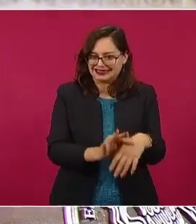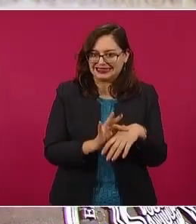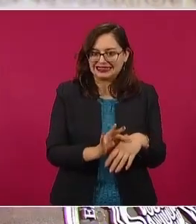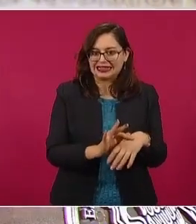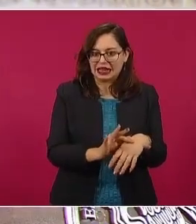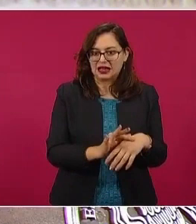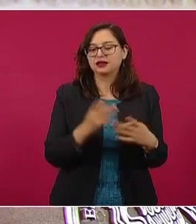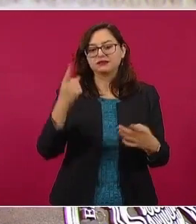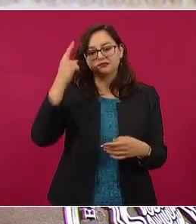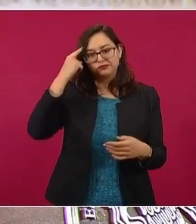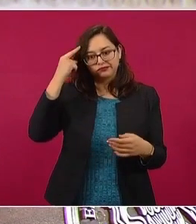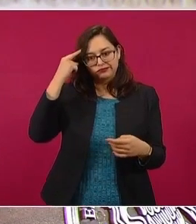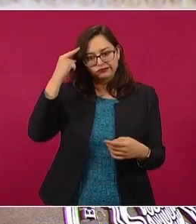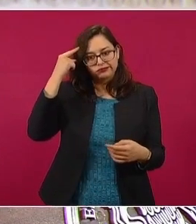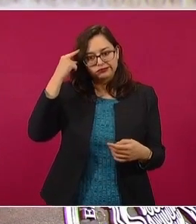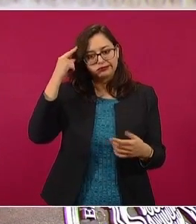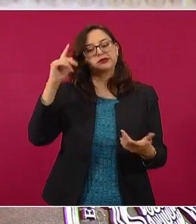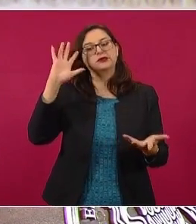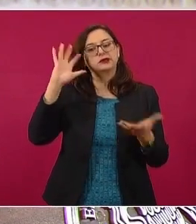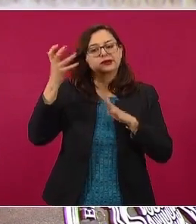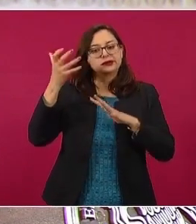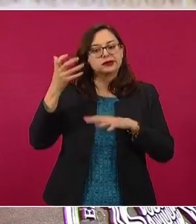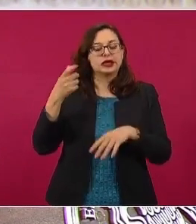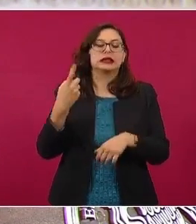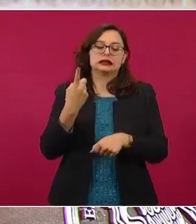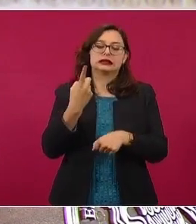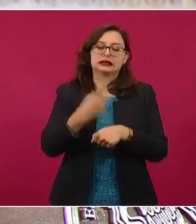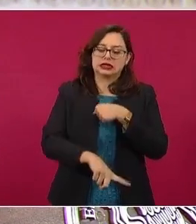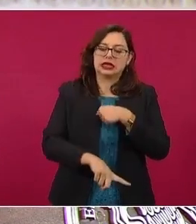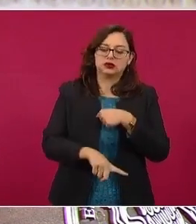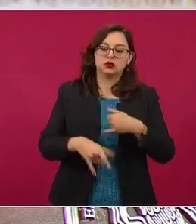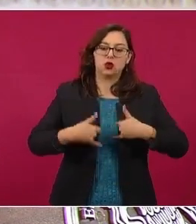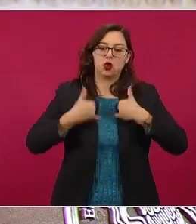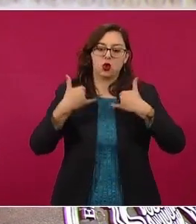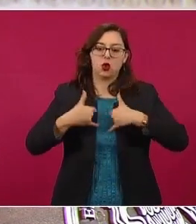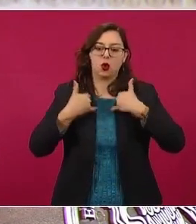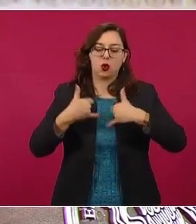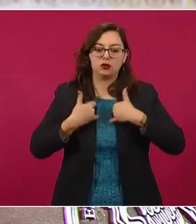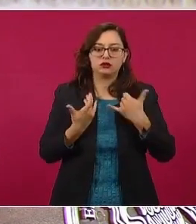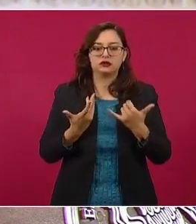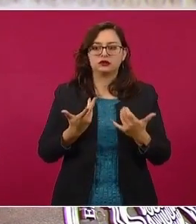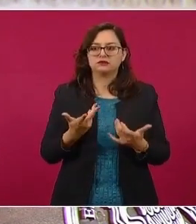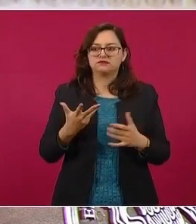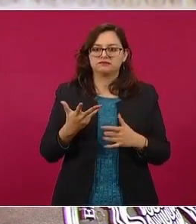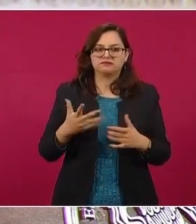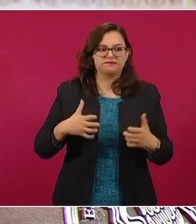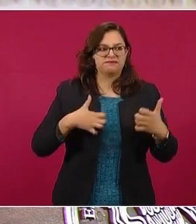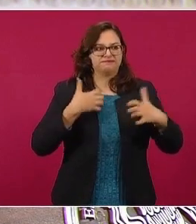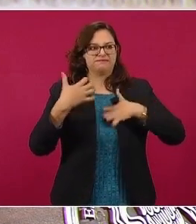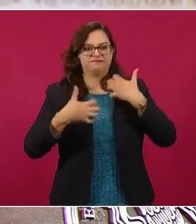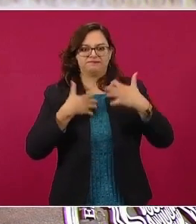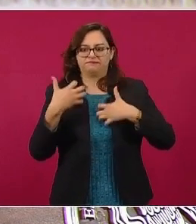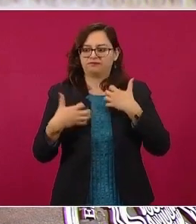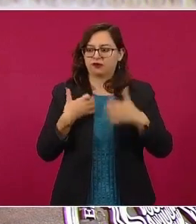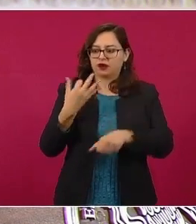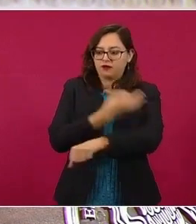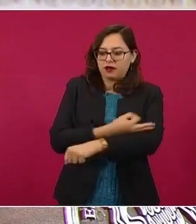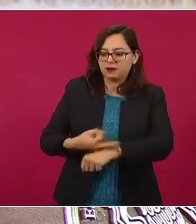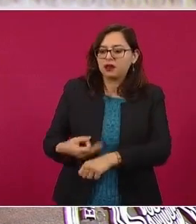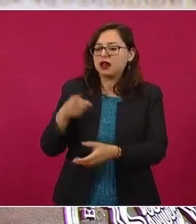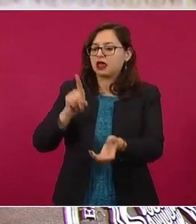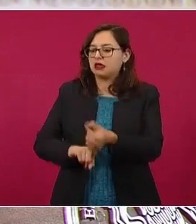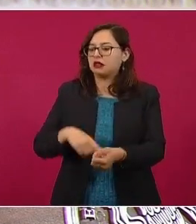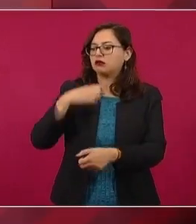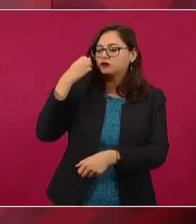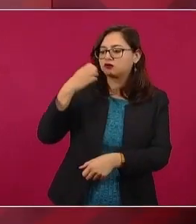tienen efectos muy nocivos sobre los adolescentes y los jóvenes, que generan violencia alrededor en las familias, en la escuela